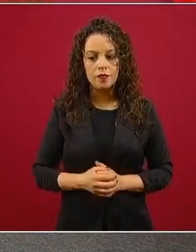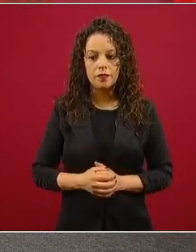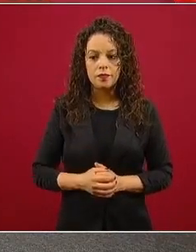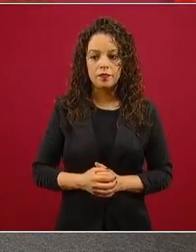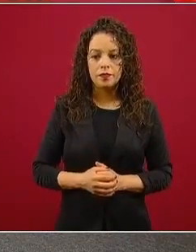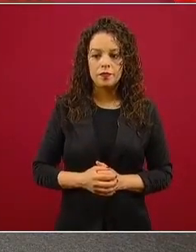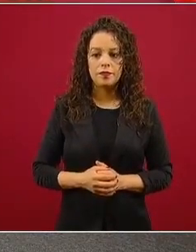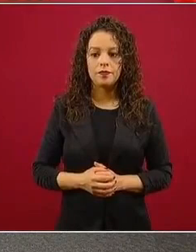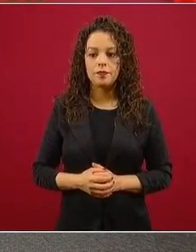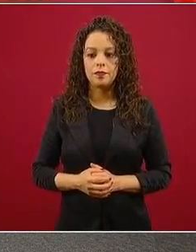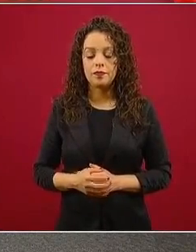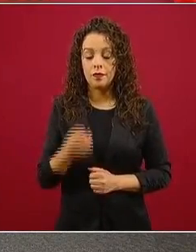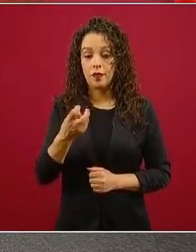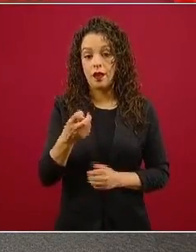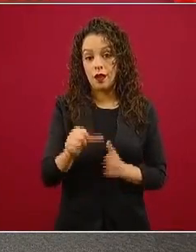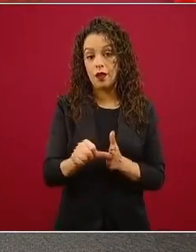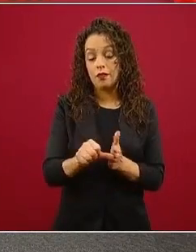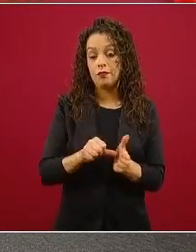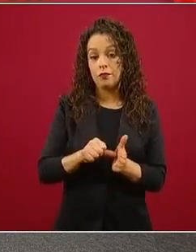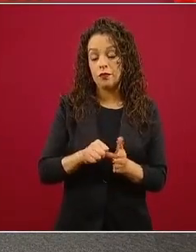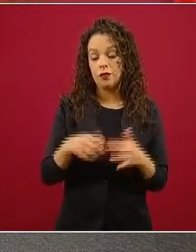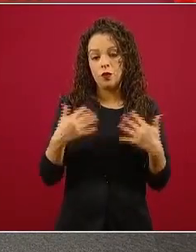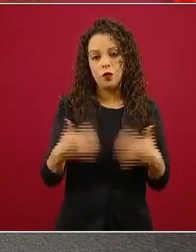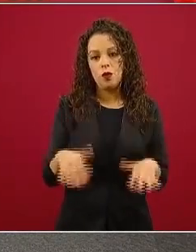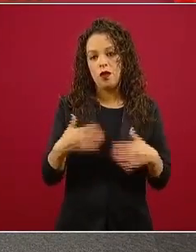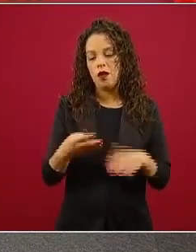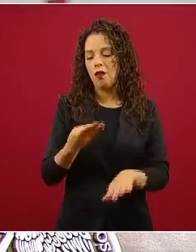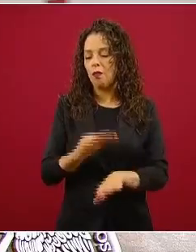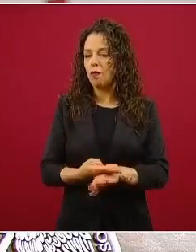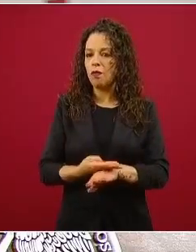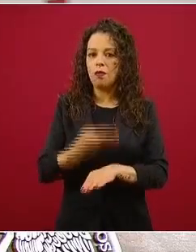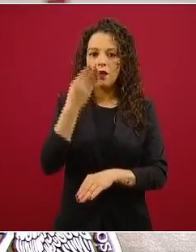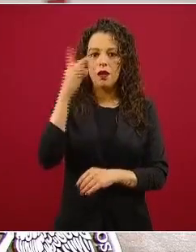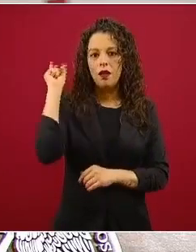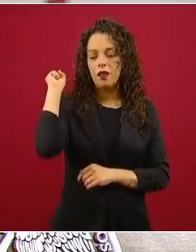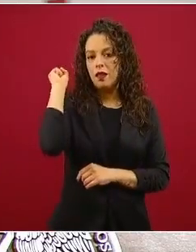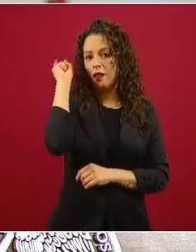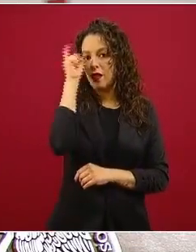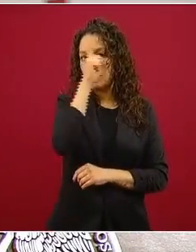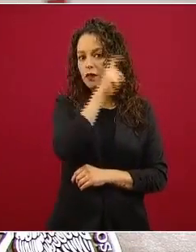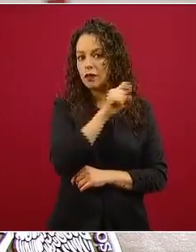también fue un mes difícil,